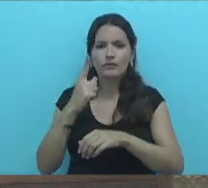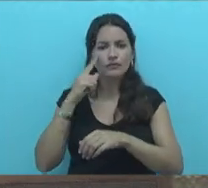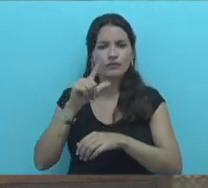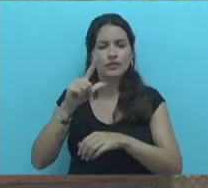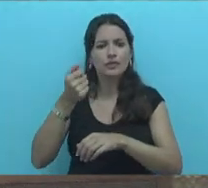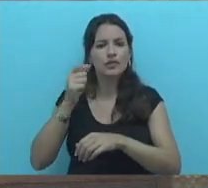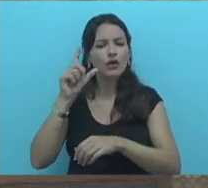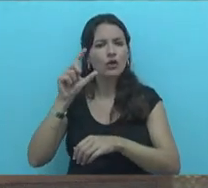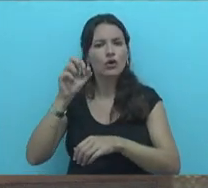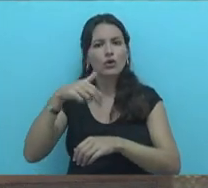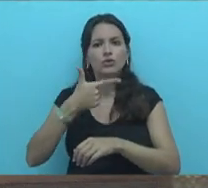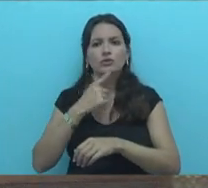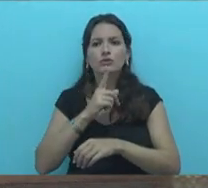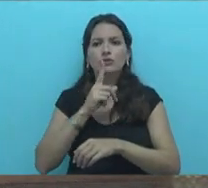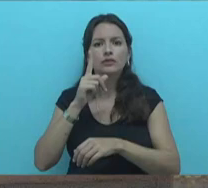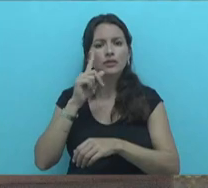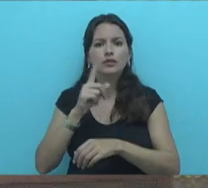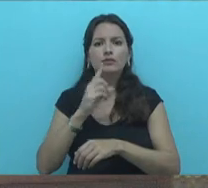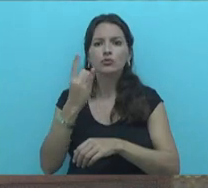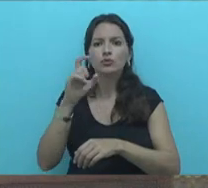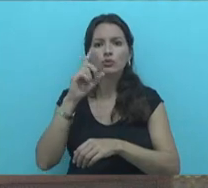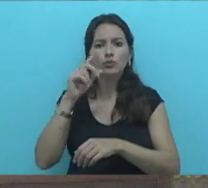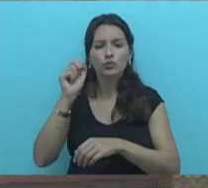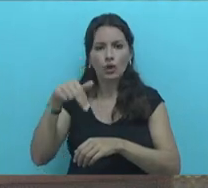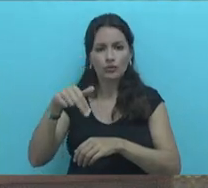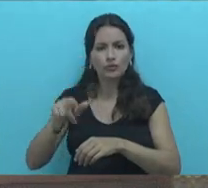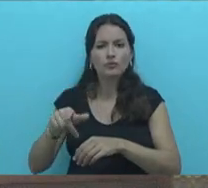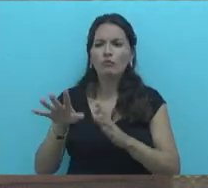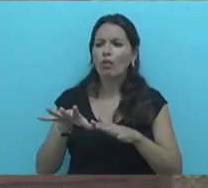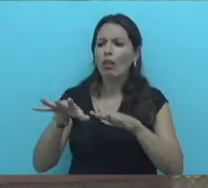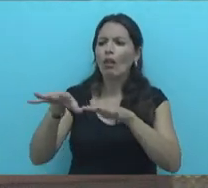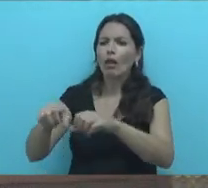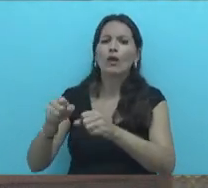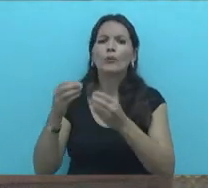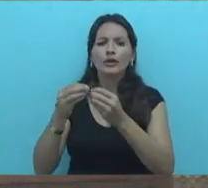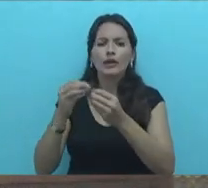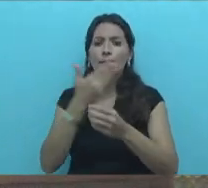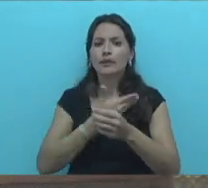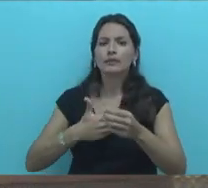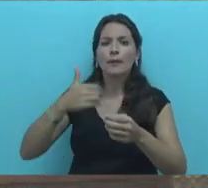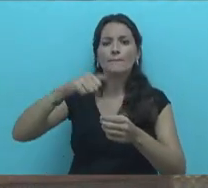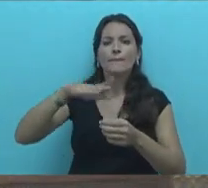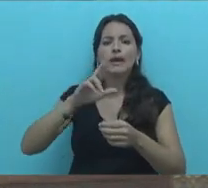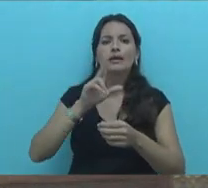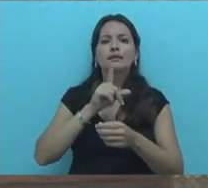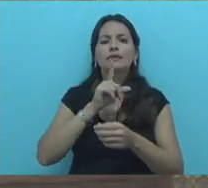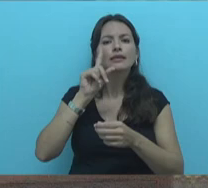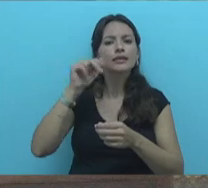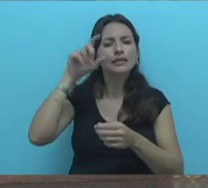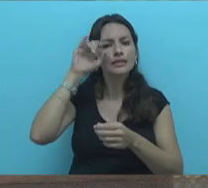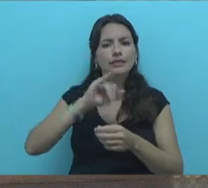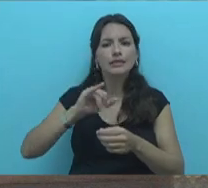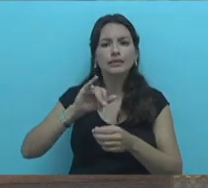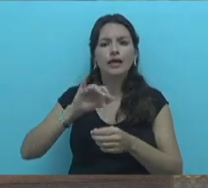aparato represivo del Estado, invadieron Villa Constitución porque José Alfredo Martínez de Hoz, que era el presidente